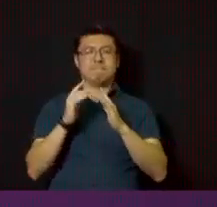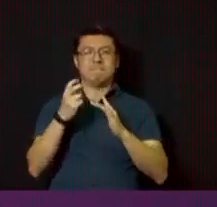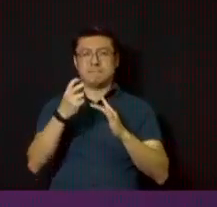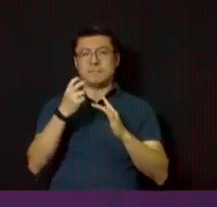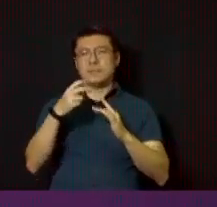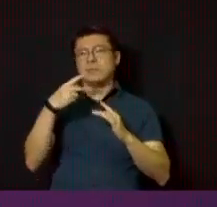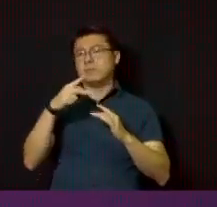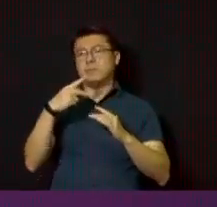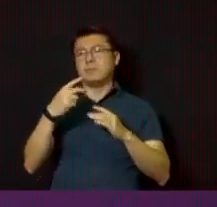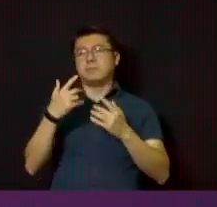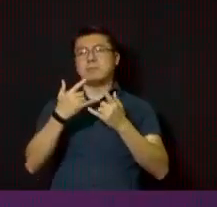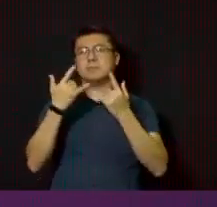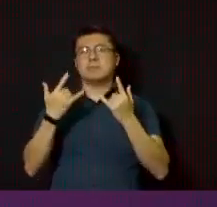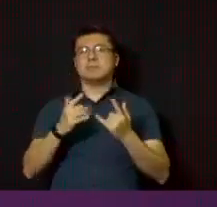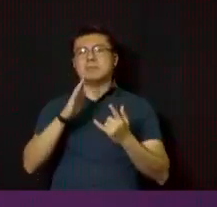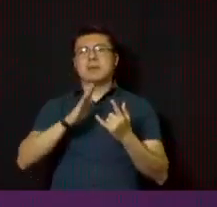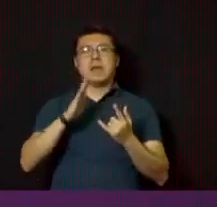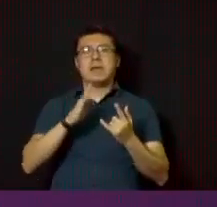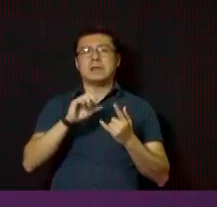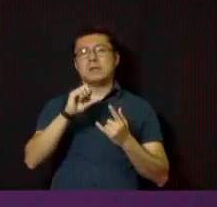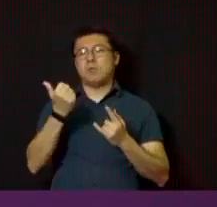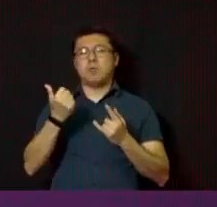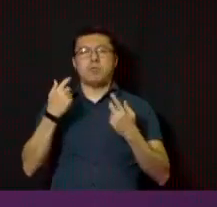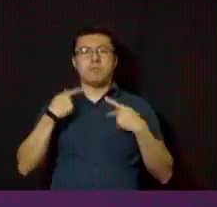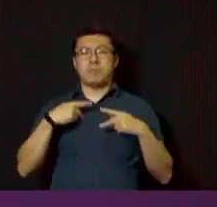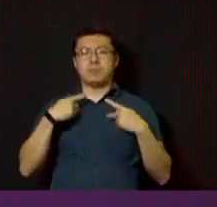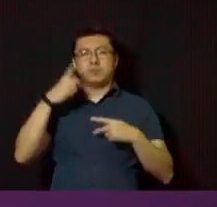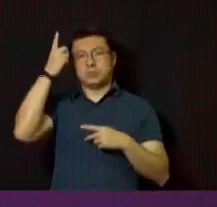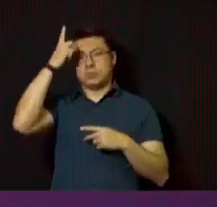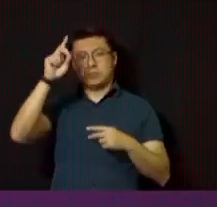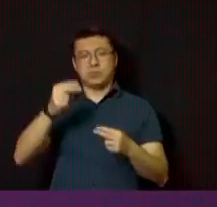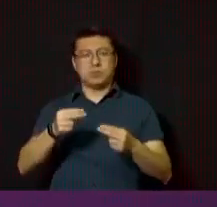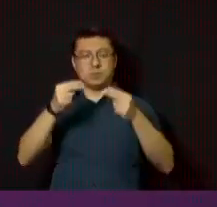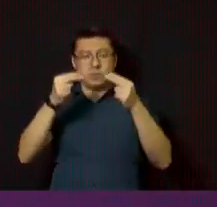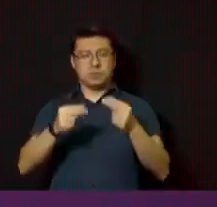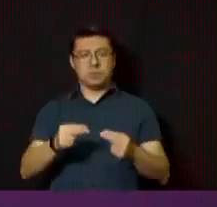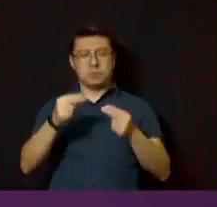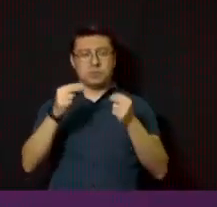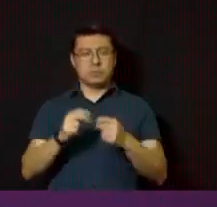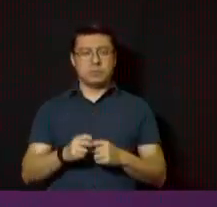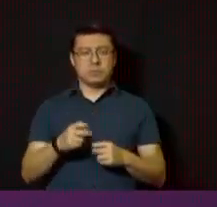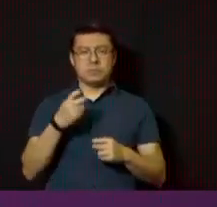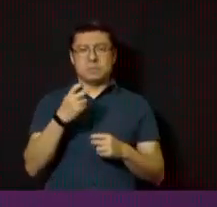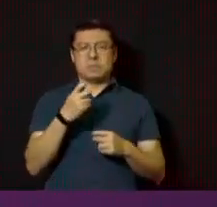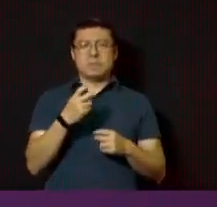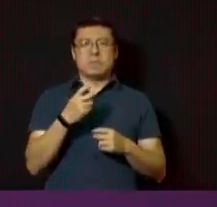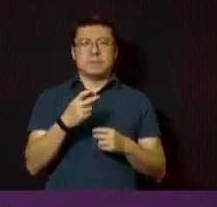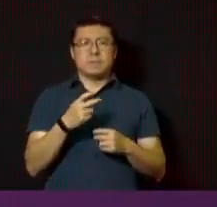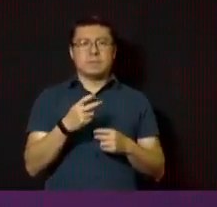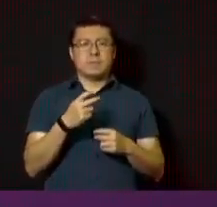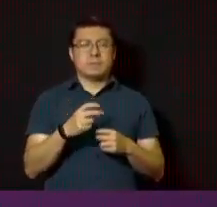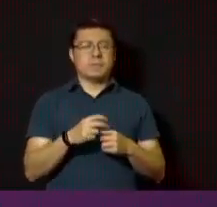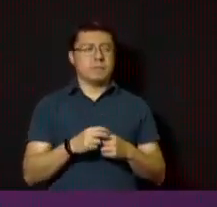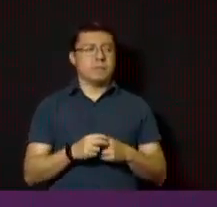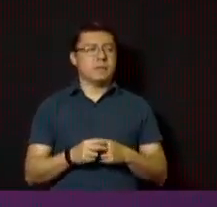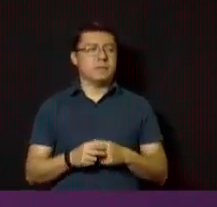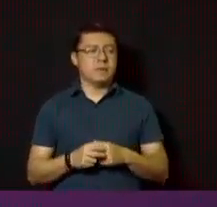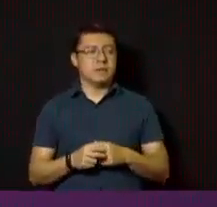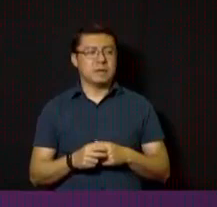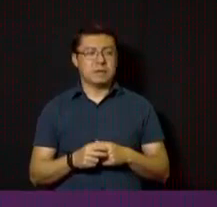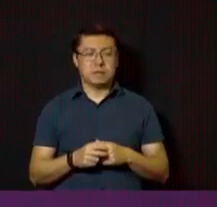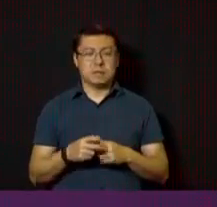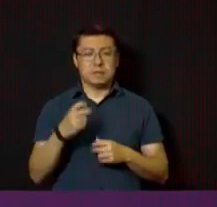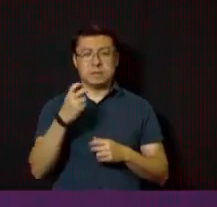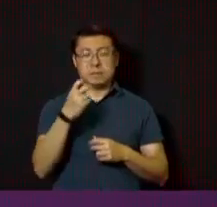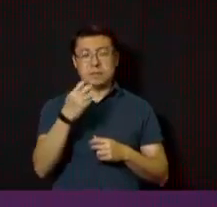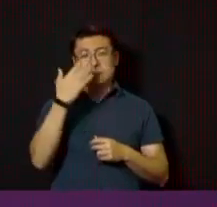empresarios, ¿no? Primero, tienes esa parte especial, tienes un capítulo muy especial en